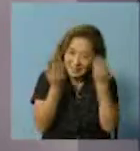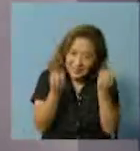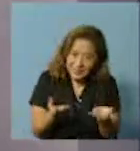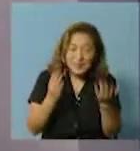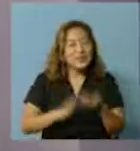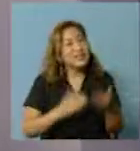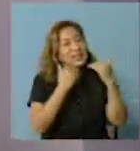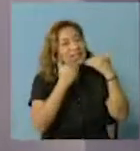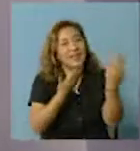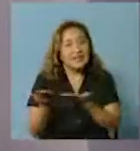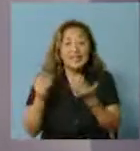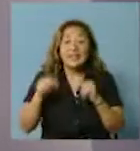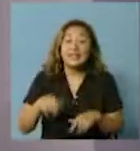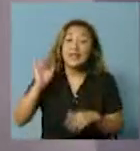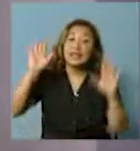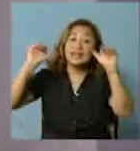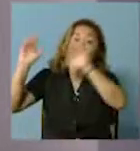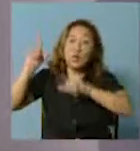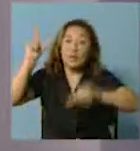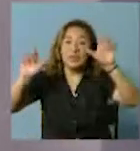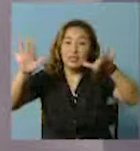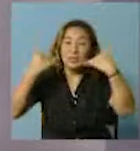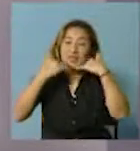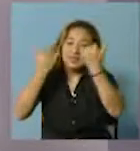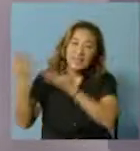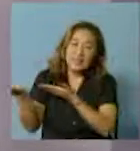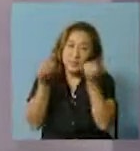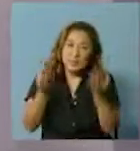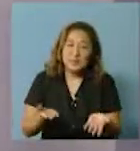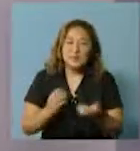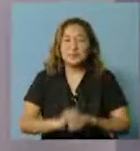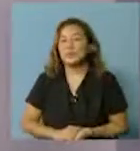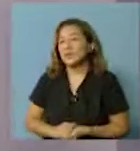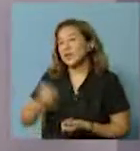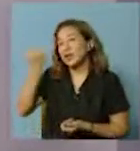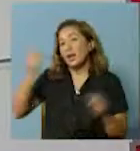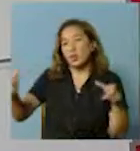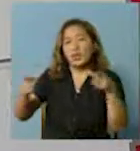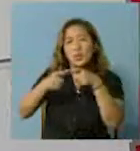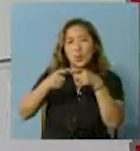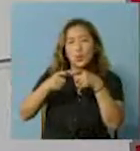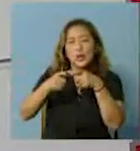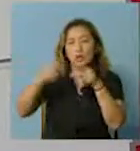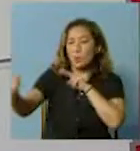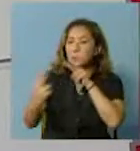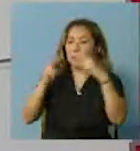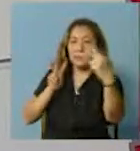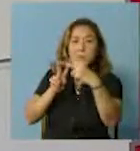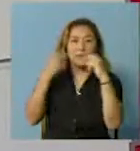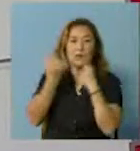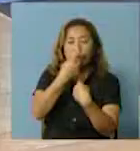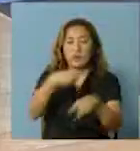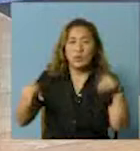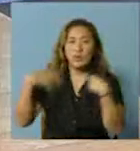que tan buenas tarde omar bueno un saludo a la audiencia y gracias a vos por la invitación hay un encuentro muy importante no que van a contar con